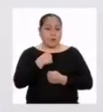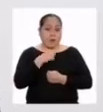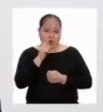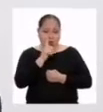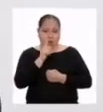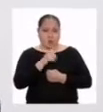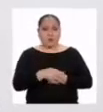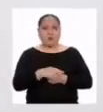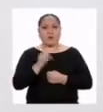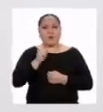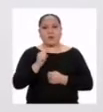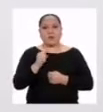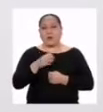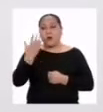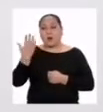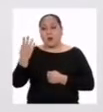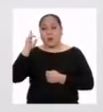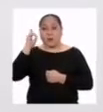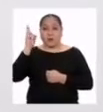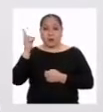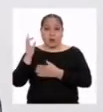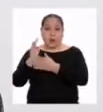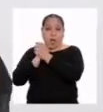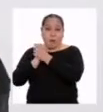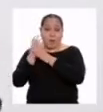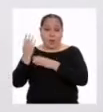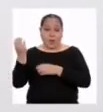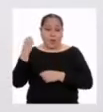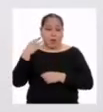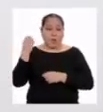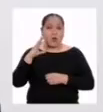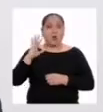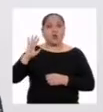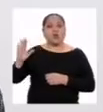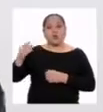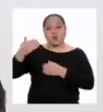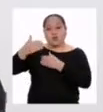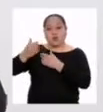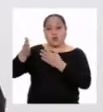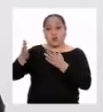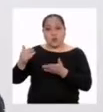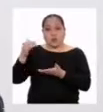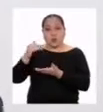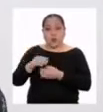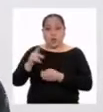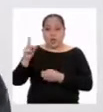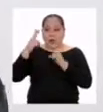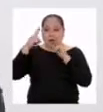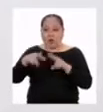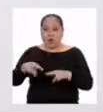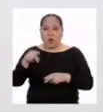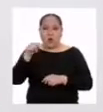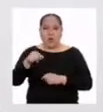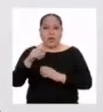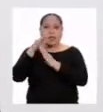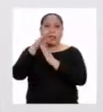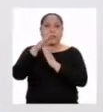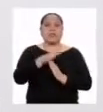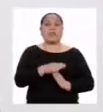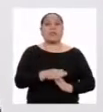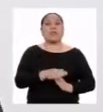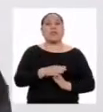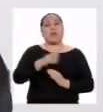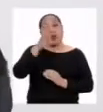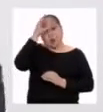mí, pero que una colega me contó. En su grado, ella vio un caso en el que discriminaban a